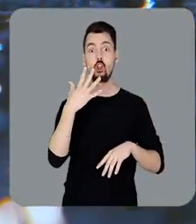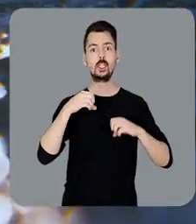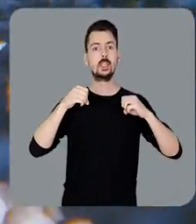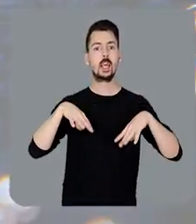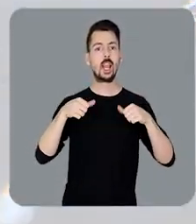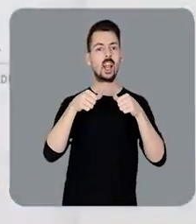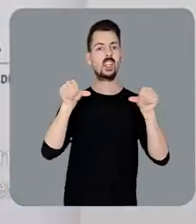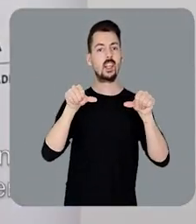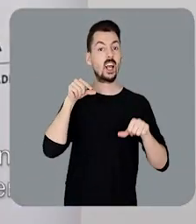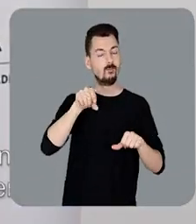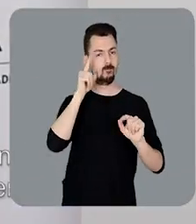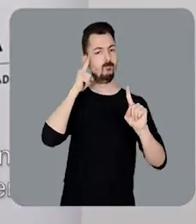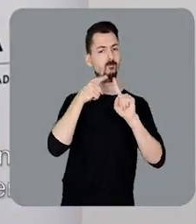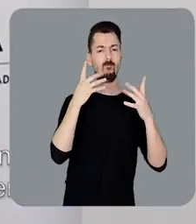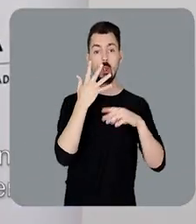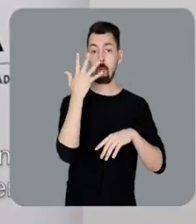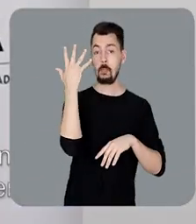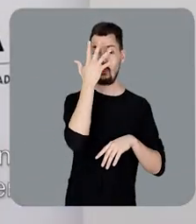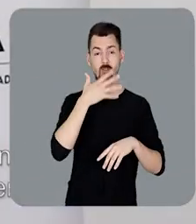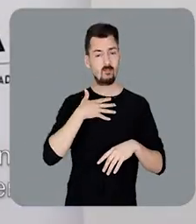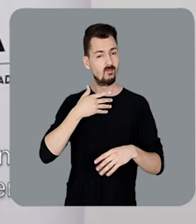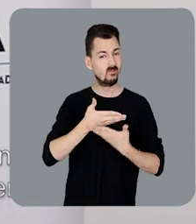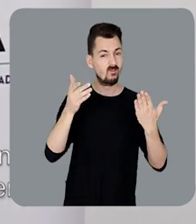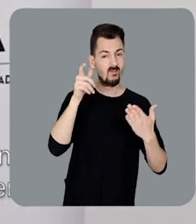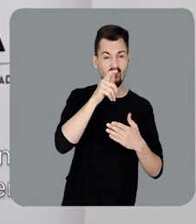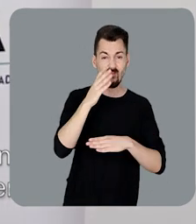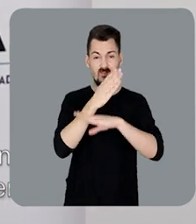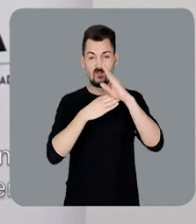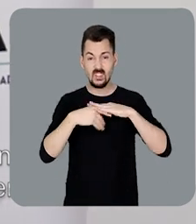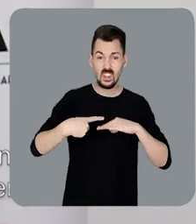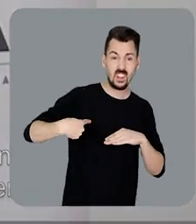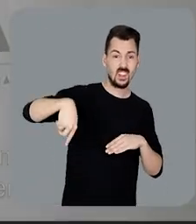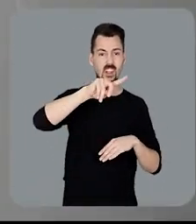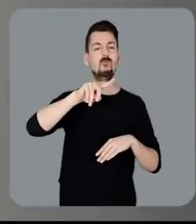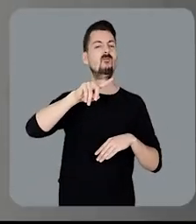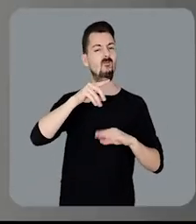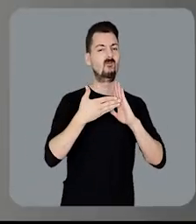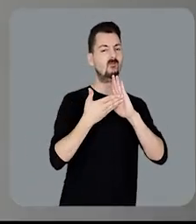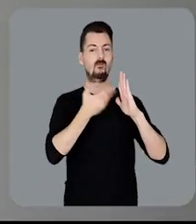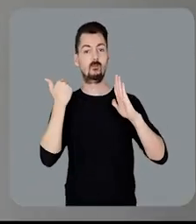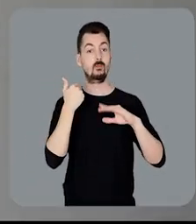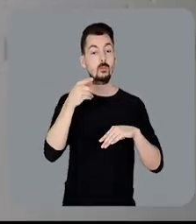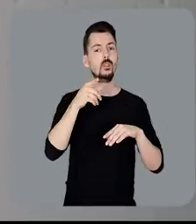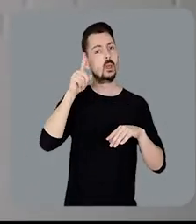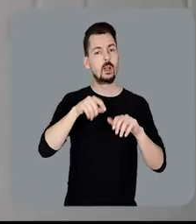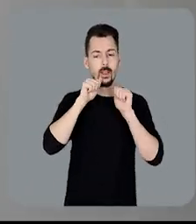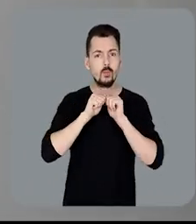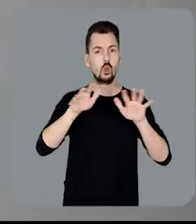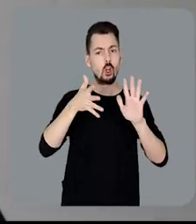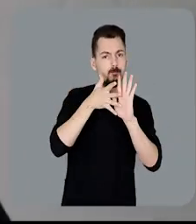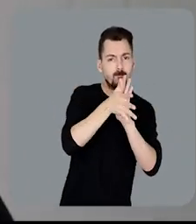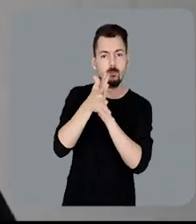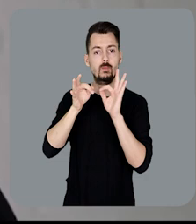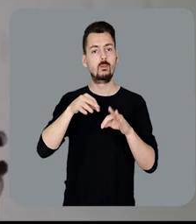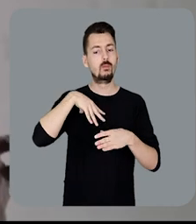y concienciación basadas en talentos sin etiquetas, derribando sesgos y prejuicios ante las personas con discapacidad y dando